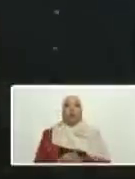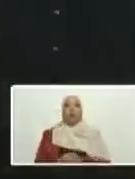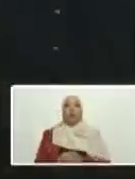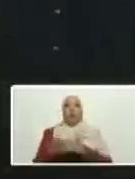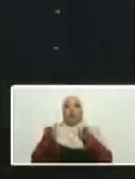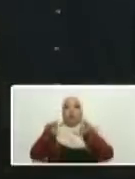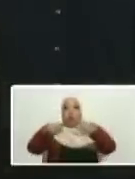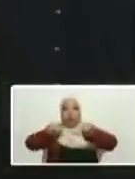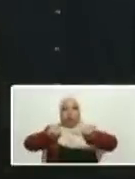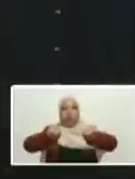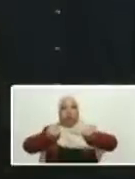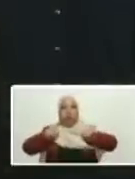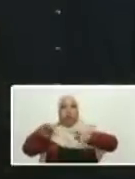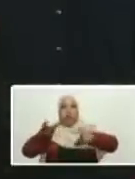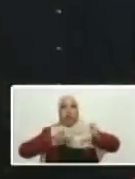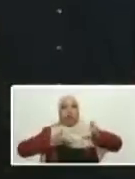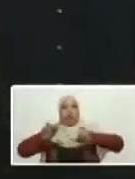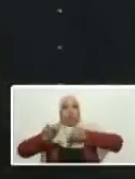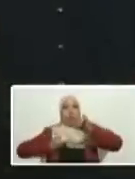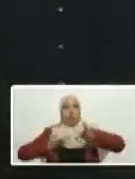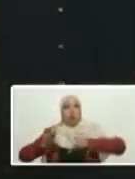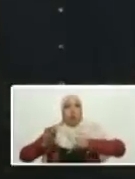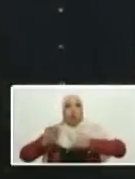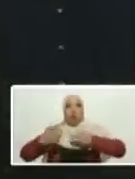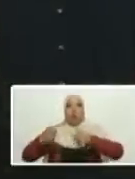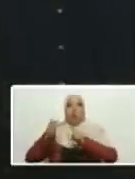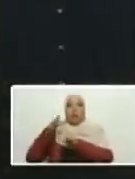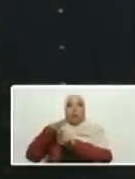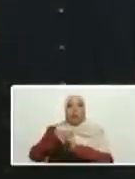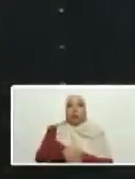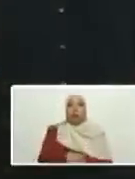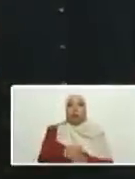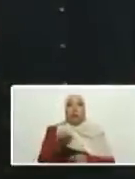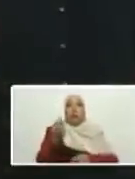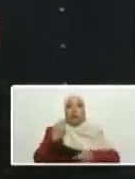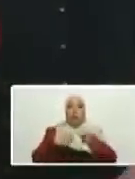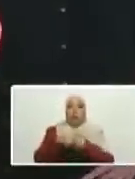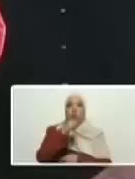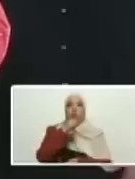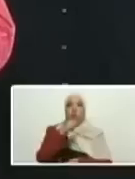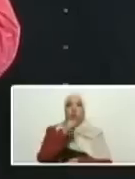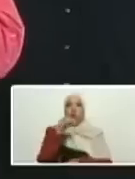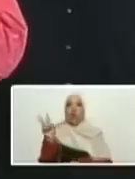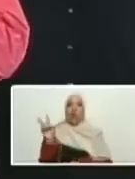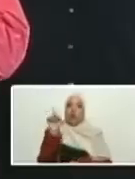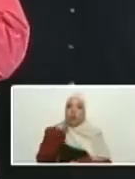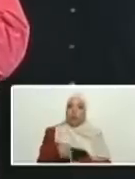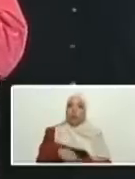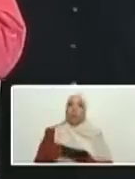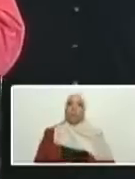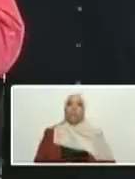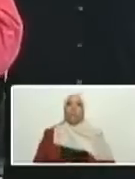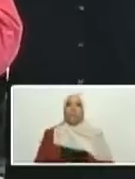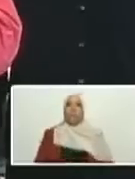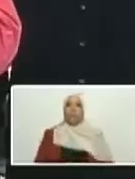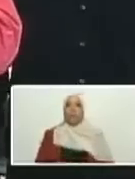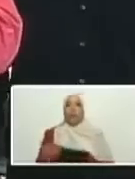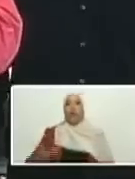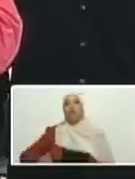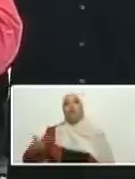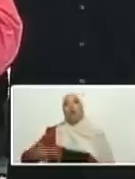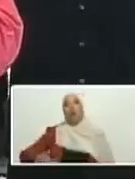Bloqueo, sanciones, persecución económica e inversión. Muy